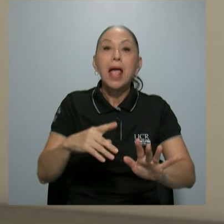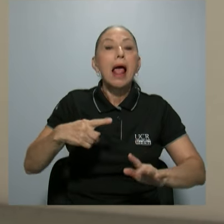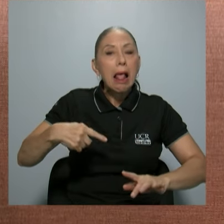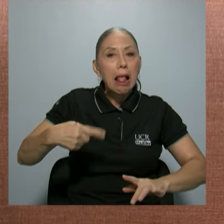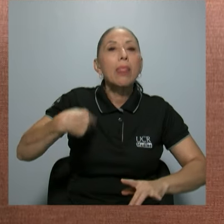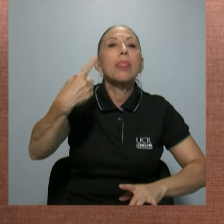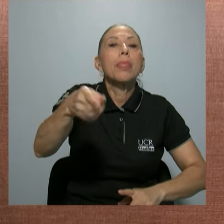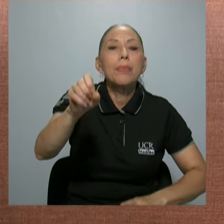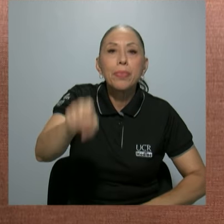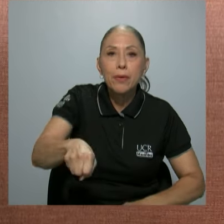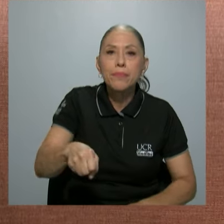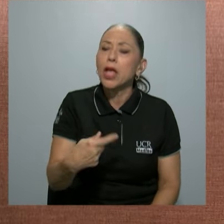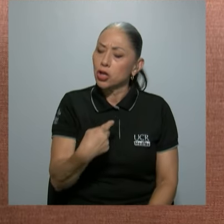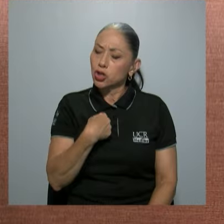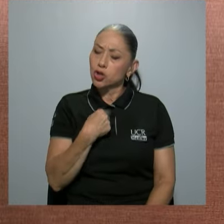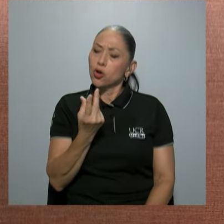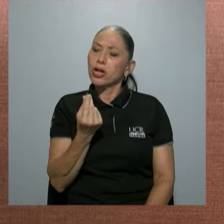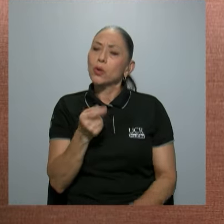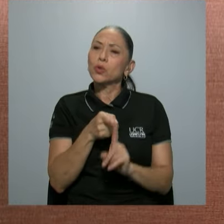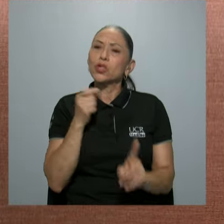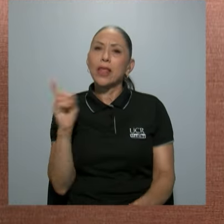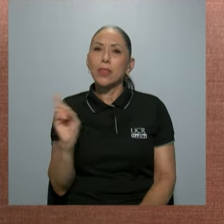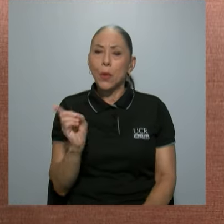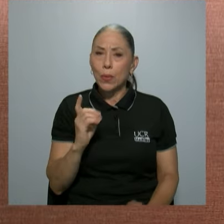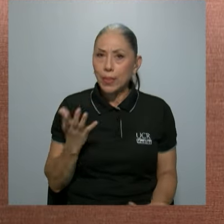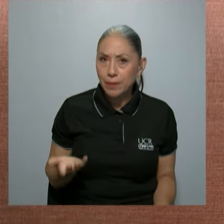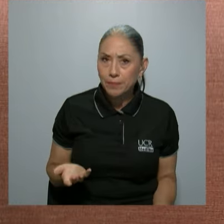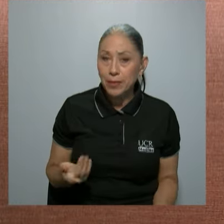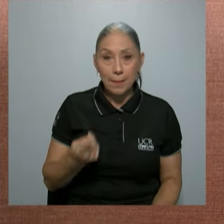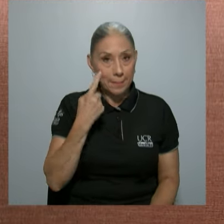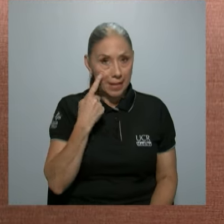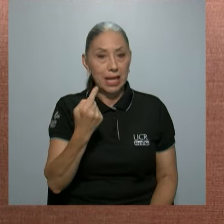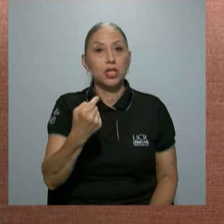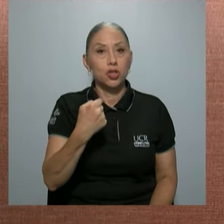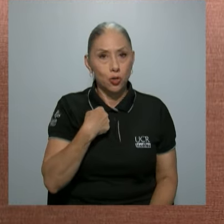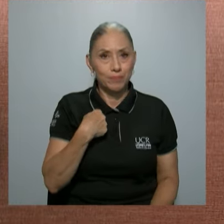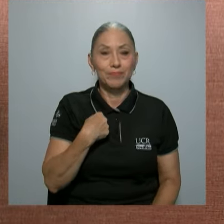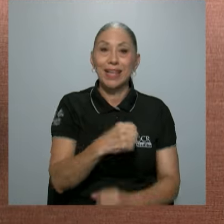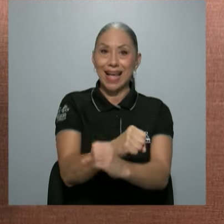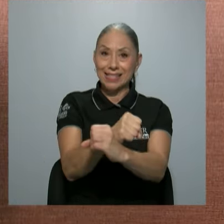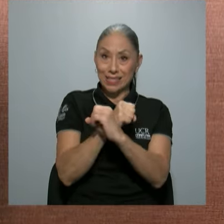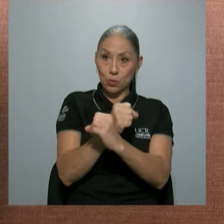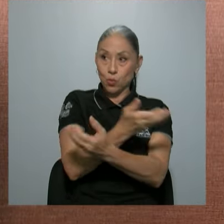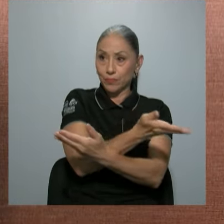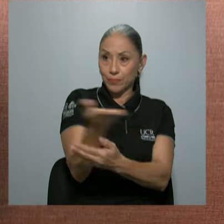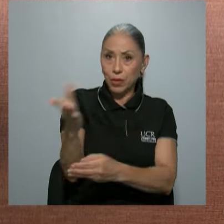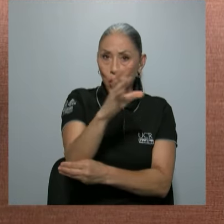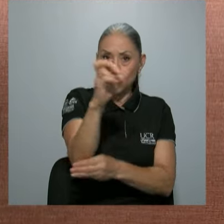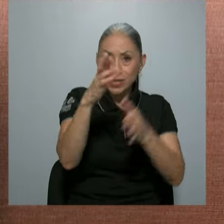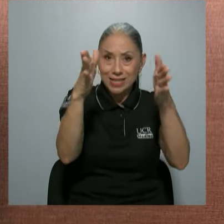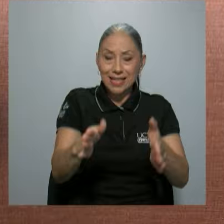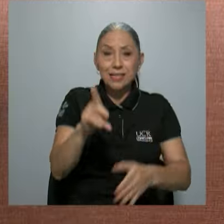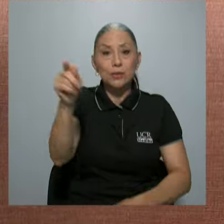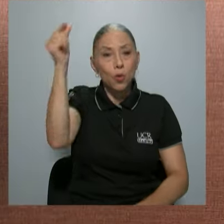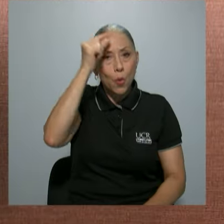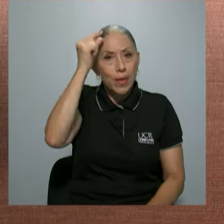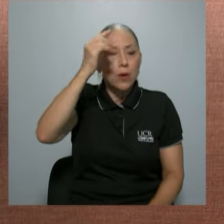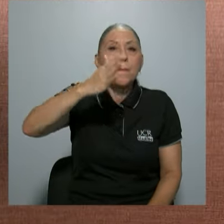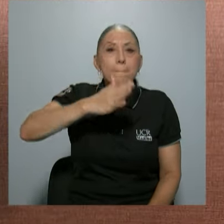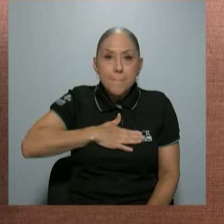voy a sacar recursos? Mire, yo voy a sacar, y le aseguro a los costarricenses que en un gobierno mío vamos